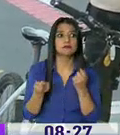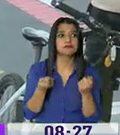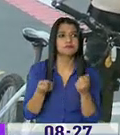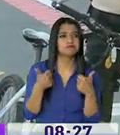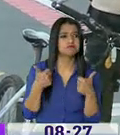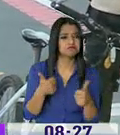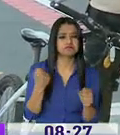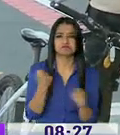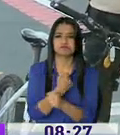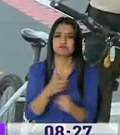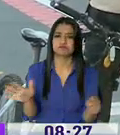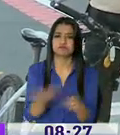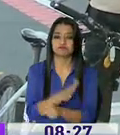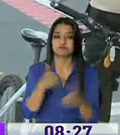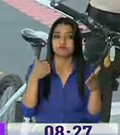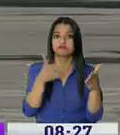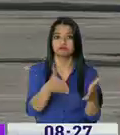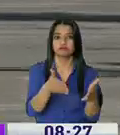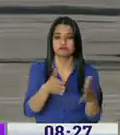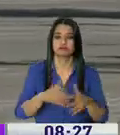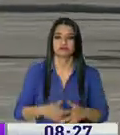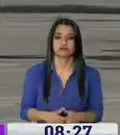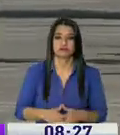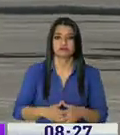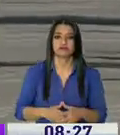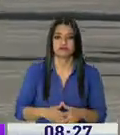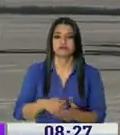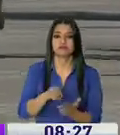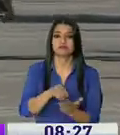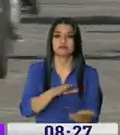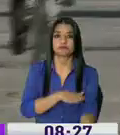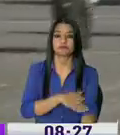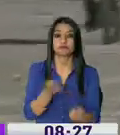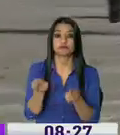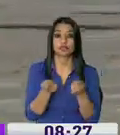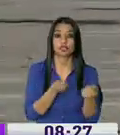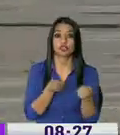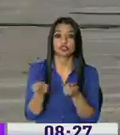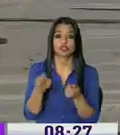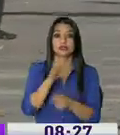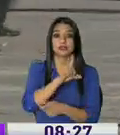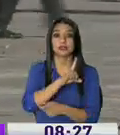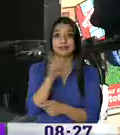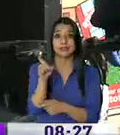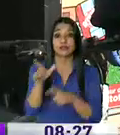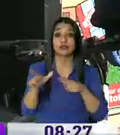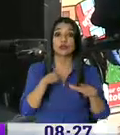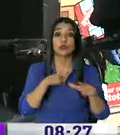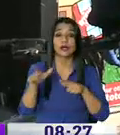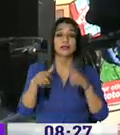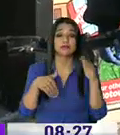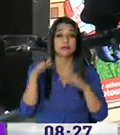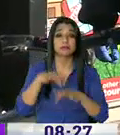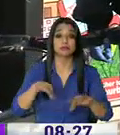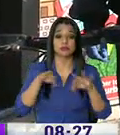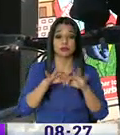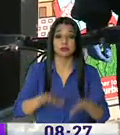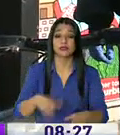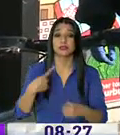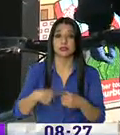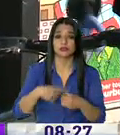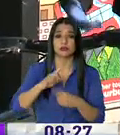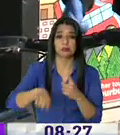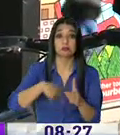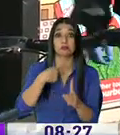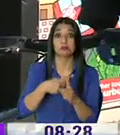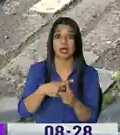trabajo focalizado. ¿Sí? El proyecto de control se implementará en los 100 puntos considerados críticos en la urbe. Esto sumado al